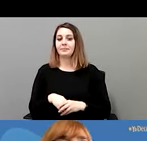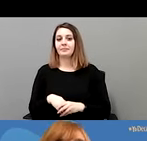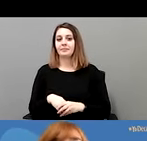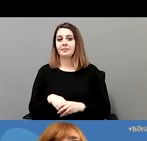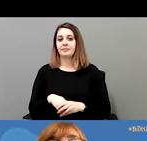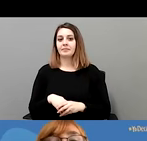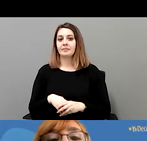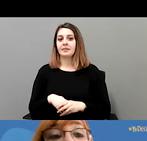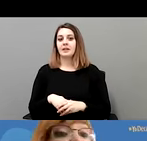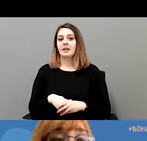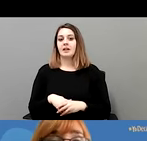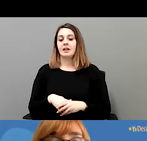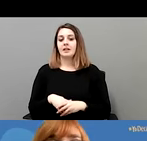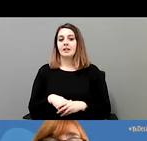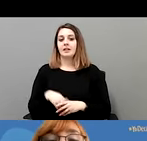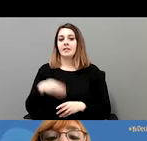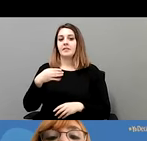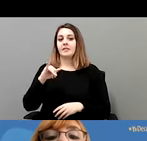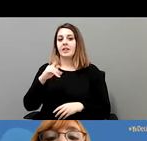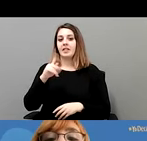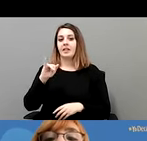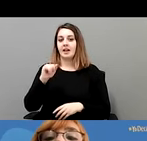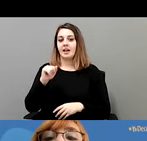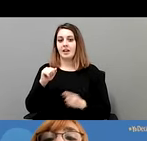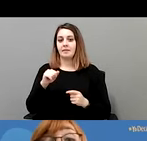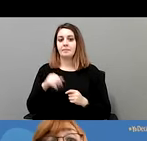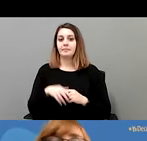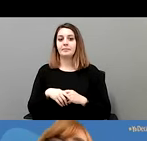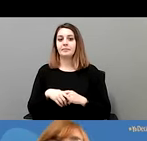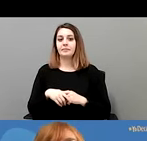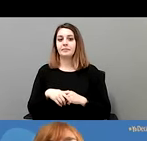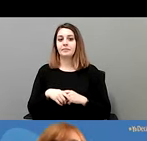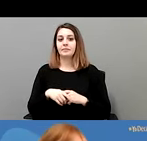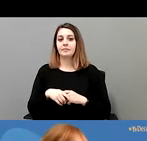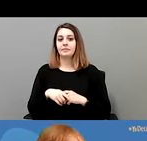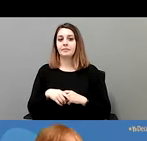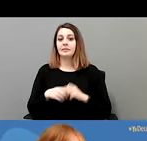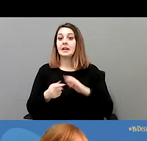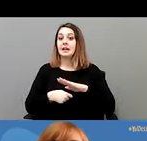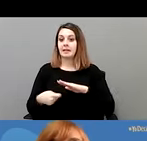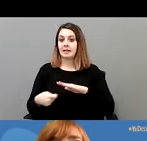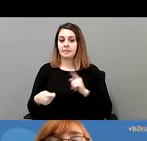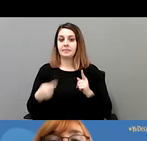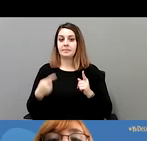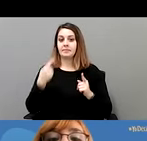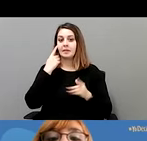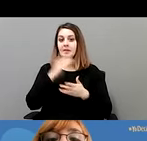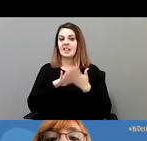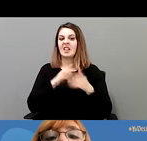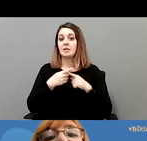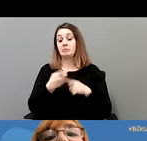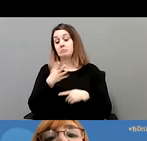Veamos Vizcaya. Vizcaya no tiene complemento, pero en términos de compatibilidad, bueno. Porque claro,